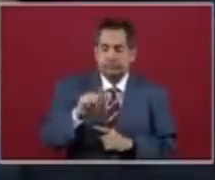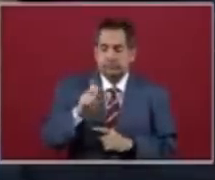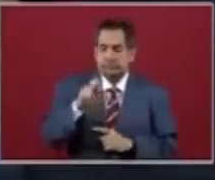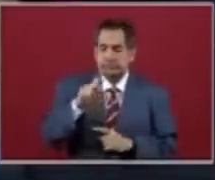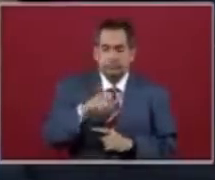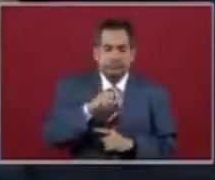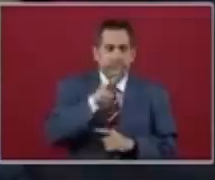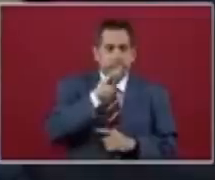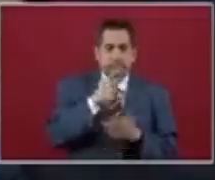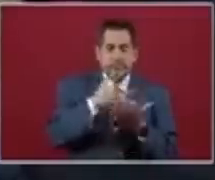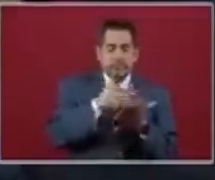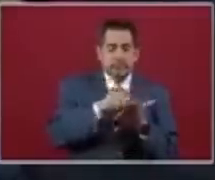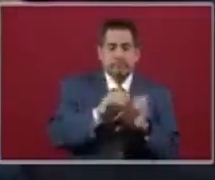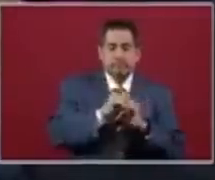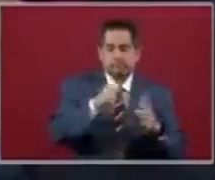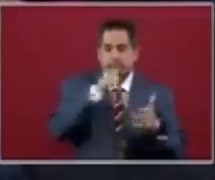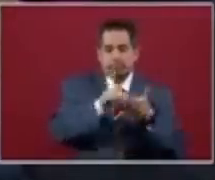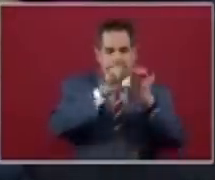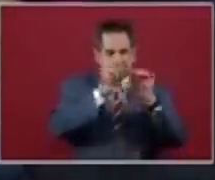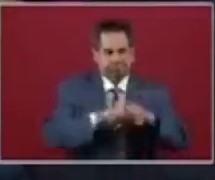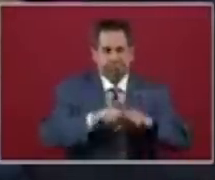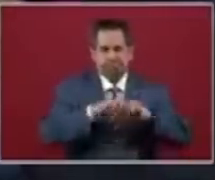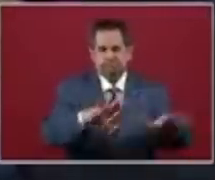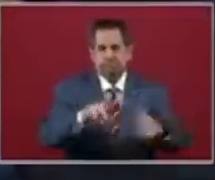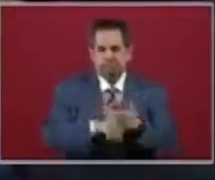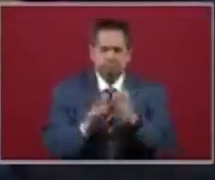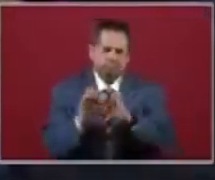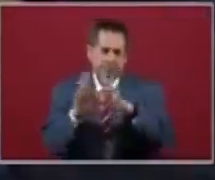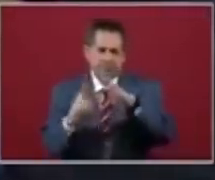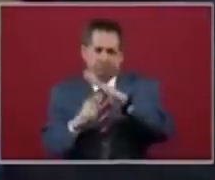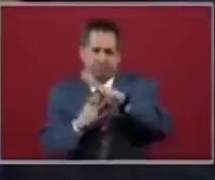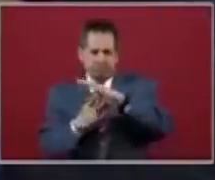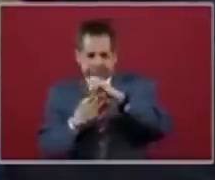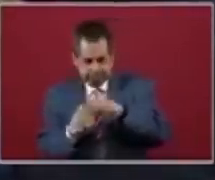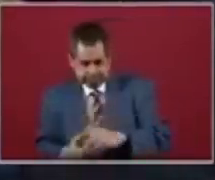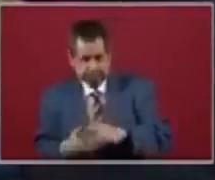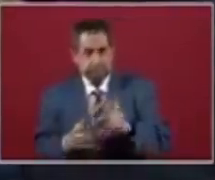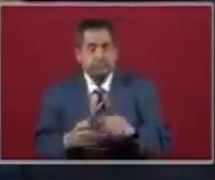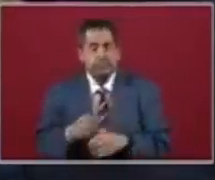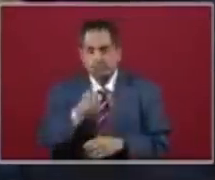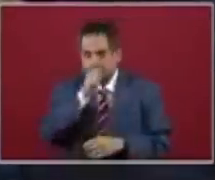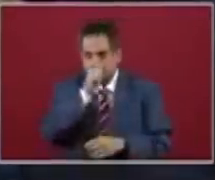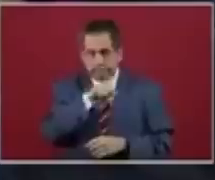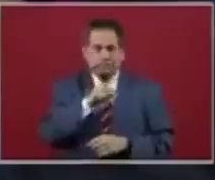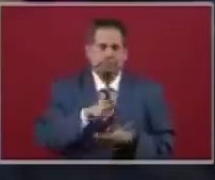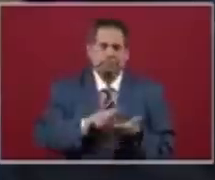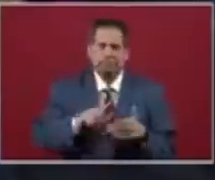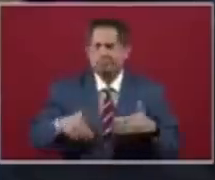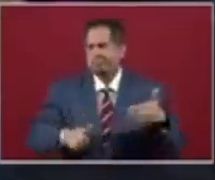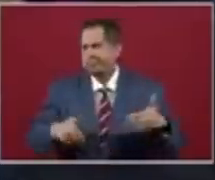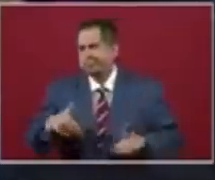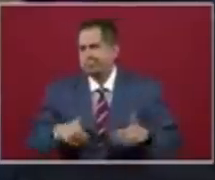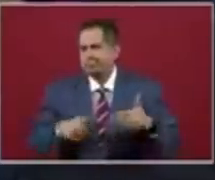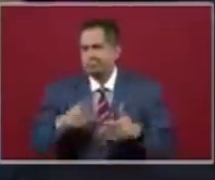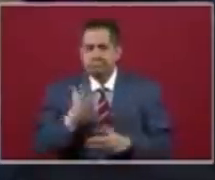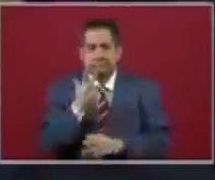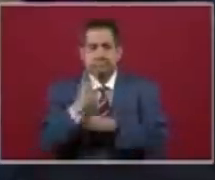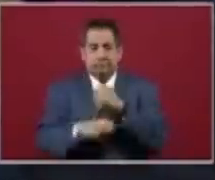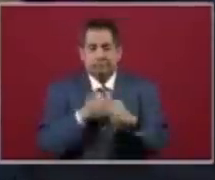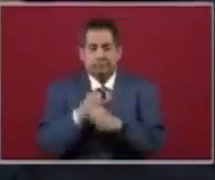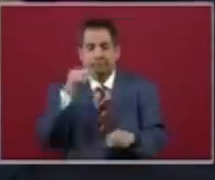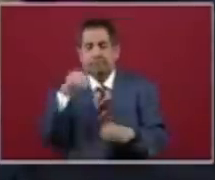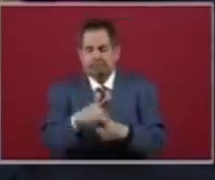dura con respecto a lo que ocurrió. Primero, bueno, evidentemente su molestia por esta reserva de los 5 años que ya se